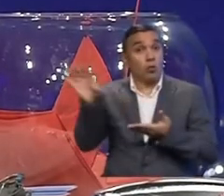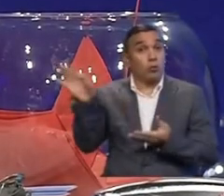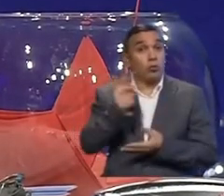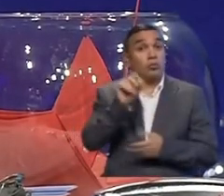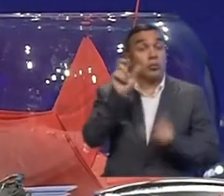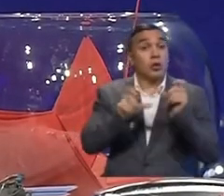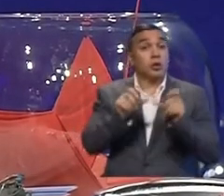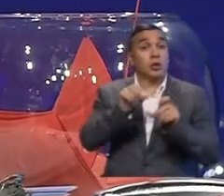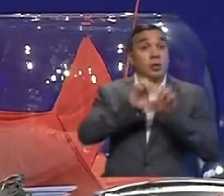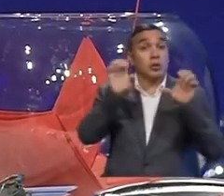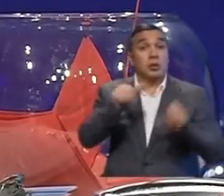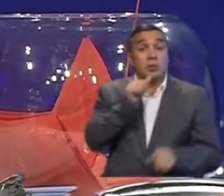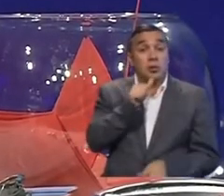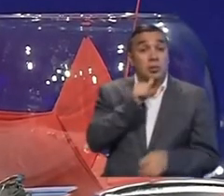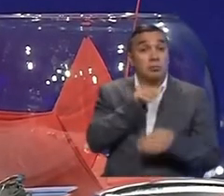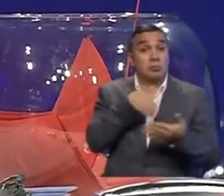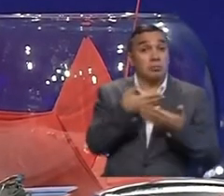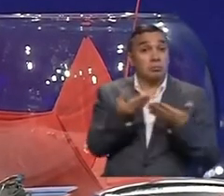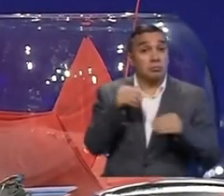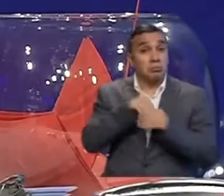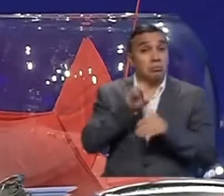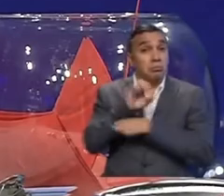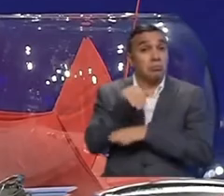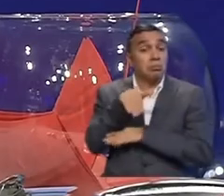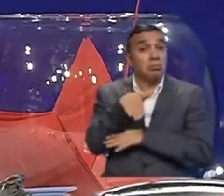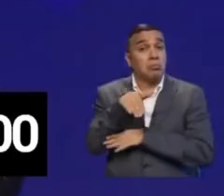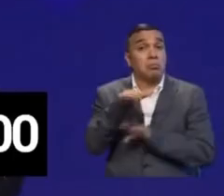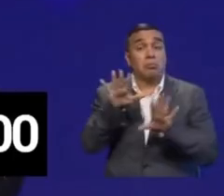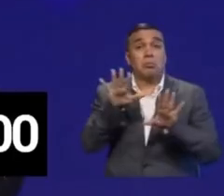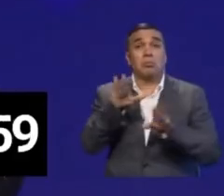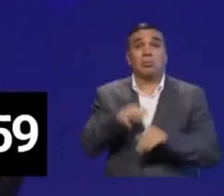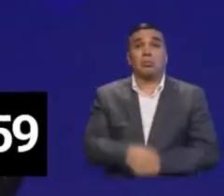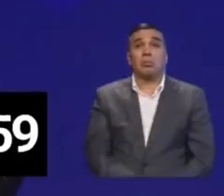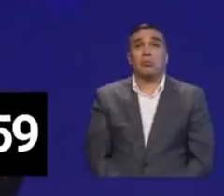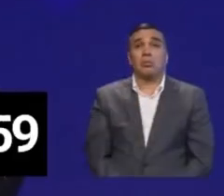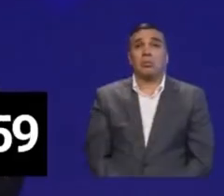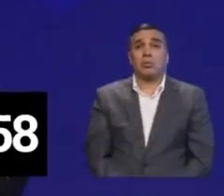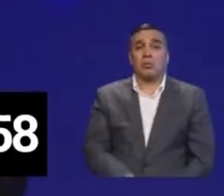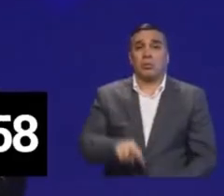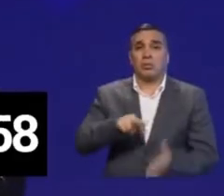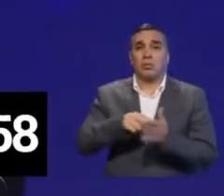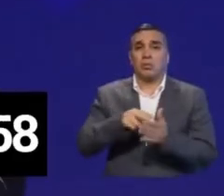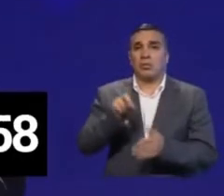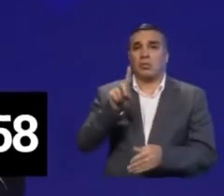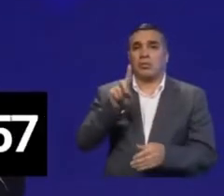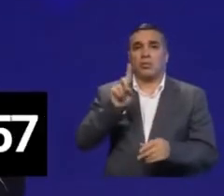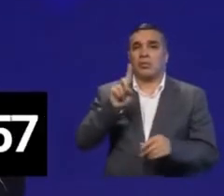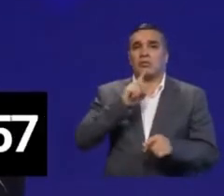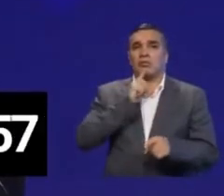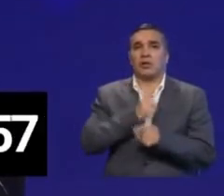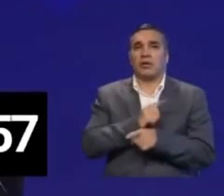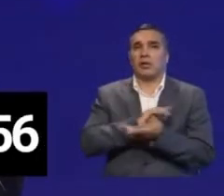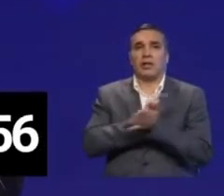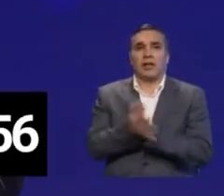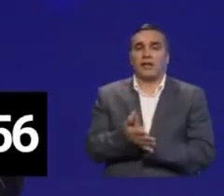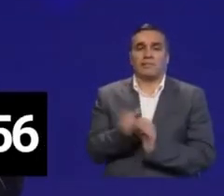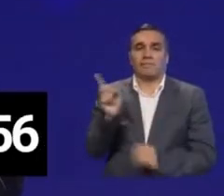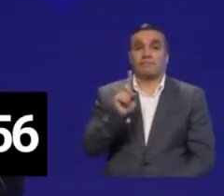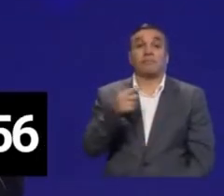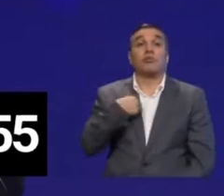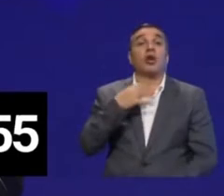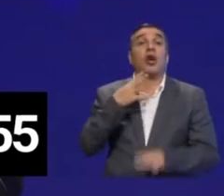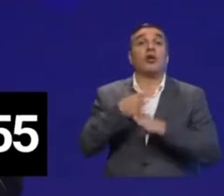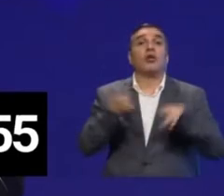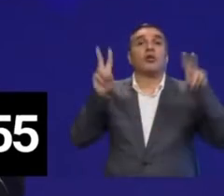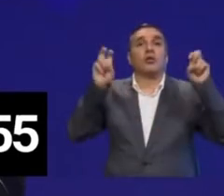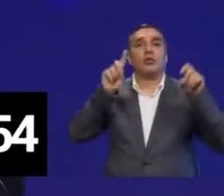los hospitales y el servicio sanitario en el país. Si es un examen de opción múltiple, ninguna de las anteriores. A lo que nos referimos